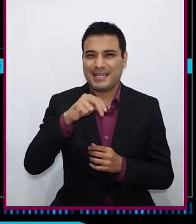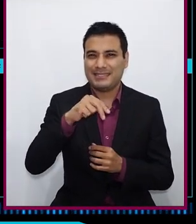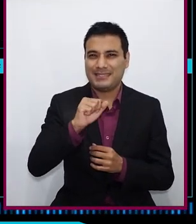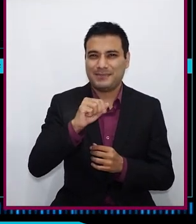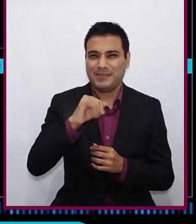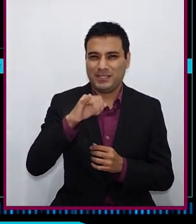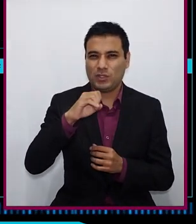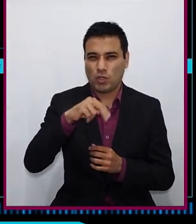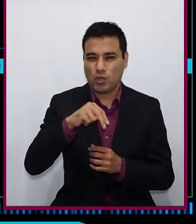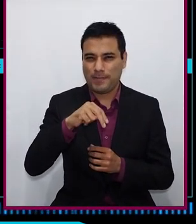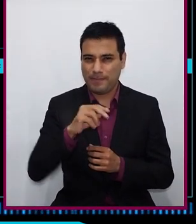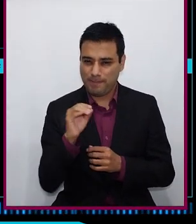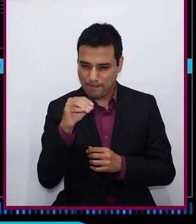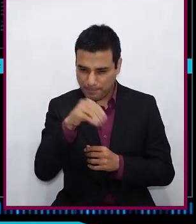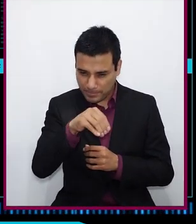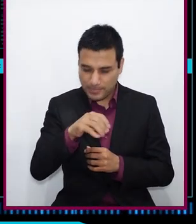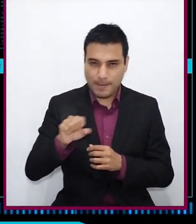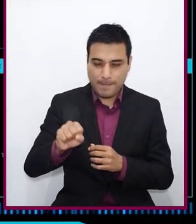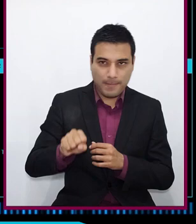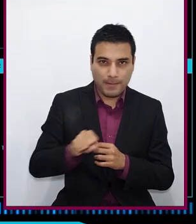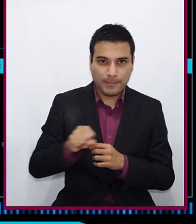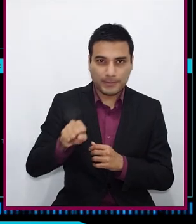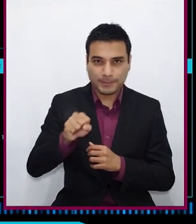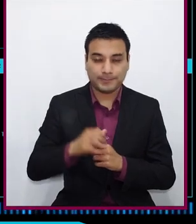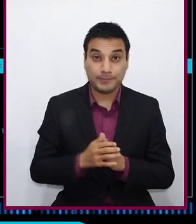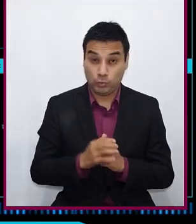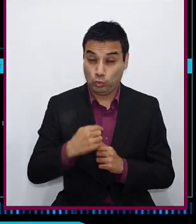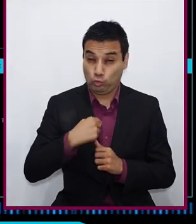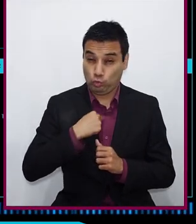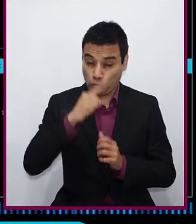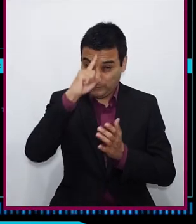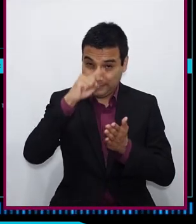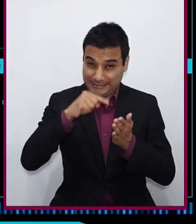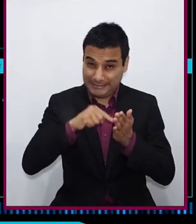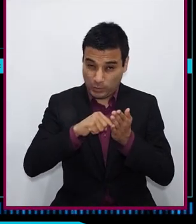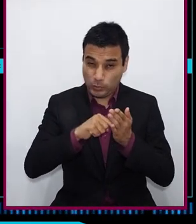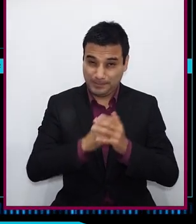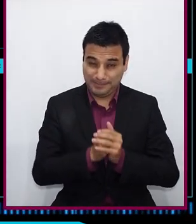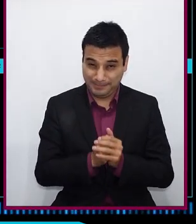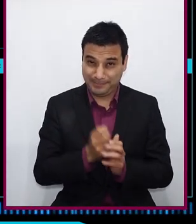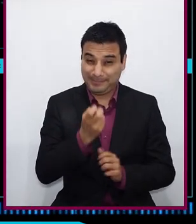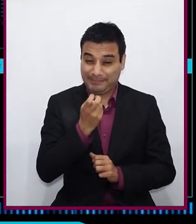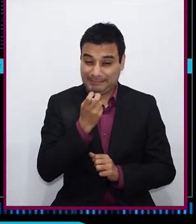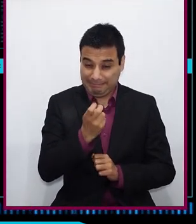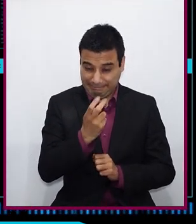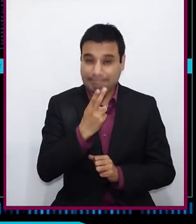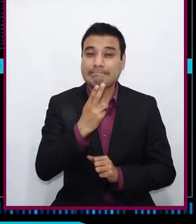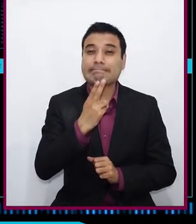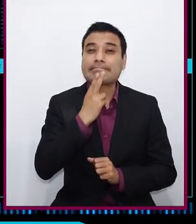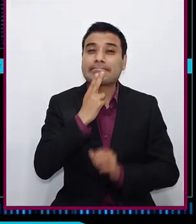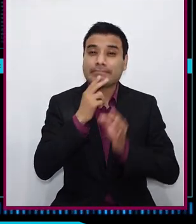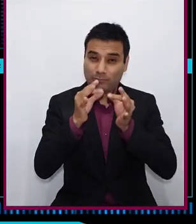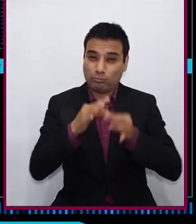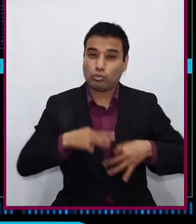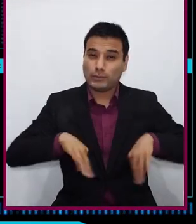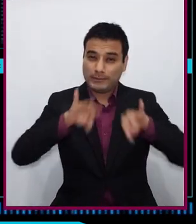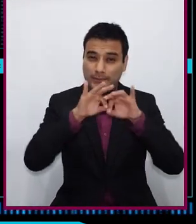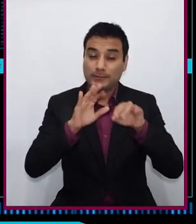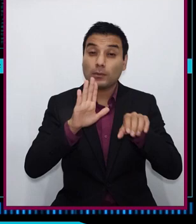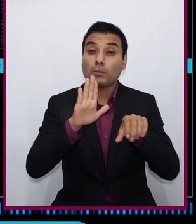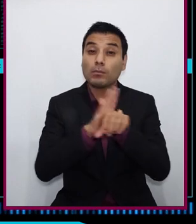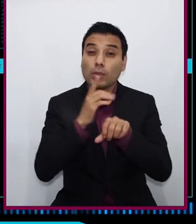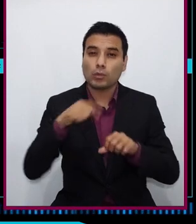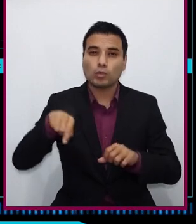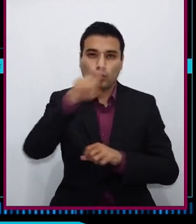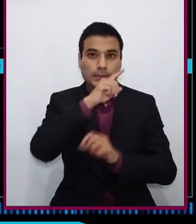1 que es el motor 1 que sea me llanta otro objeto que se llame transmisión o si yo creo es